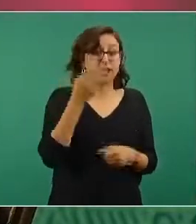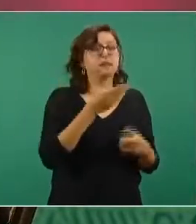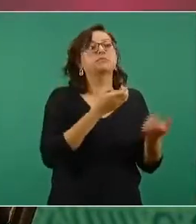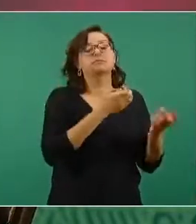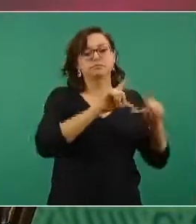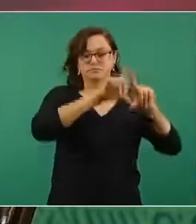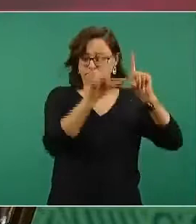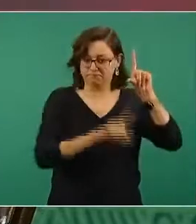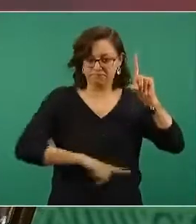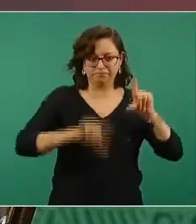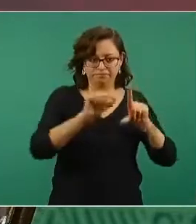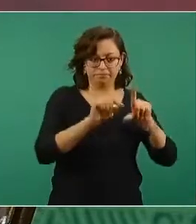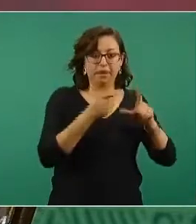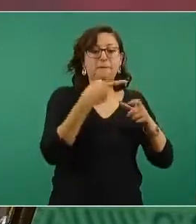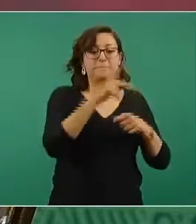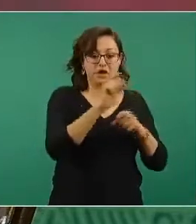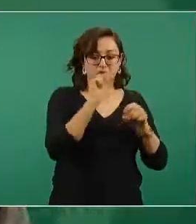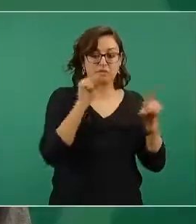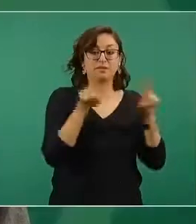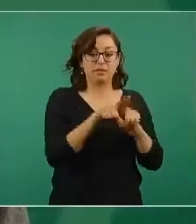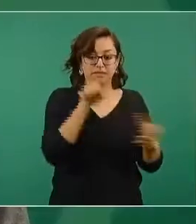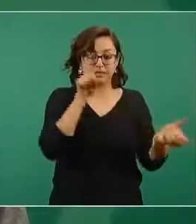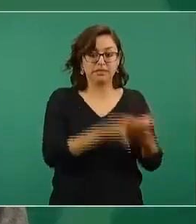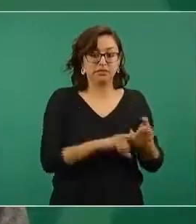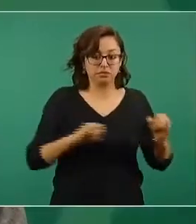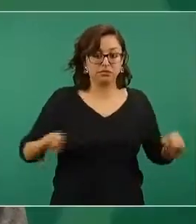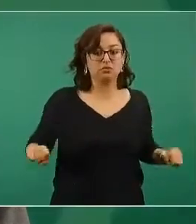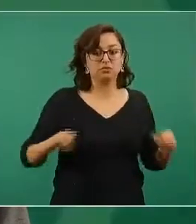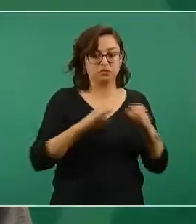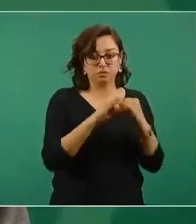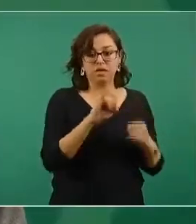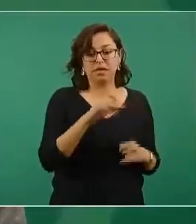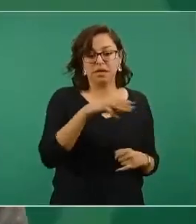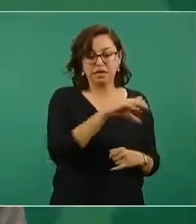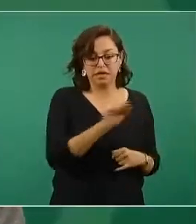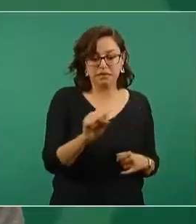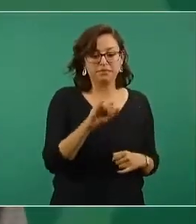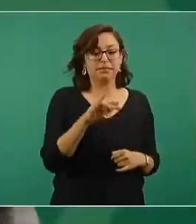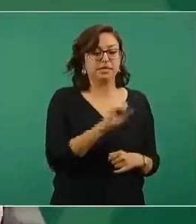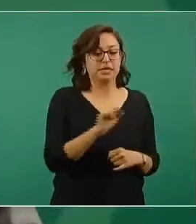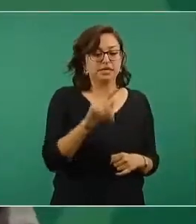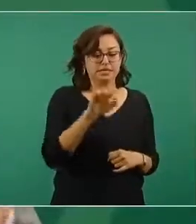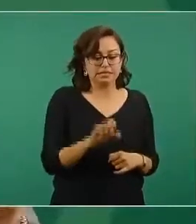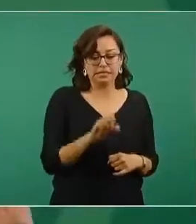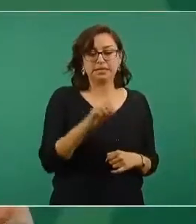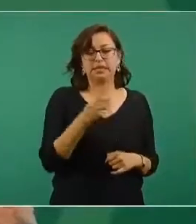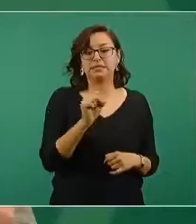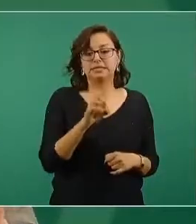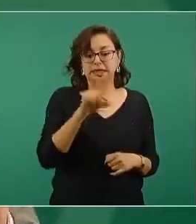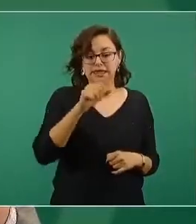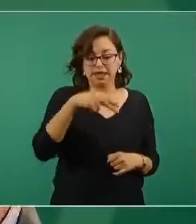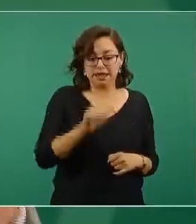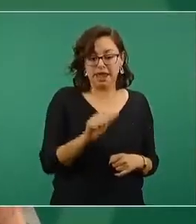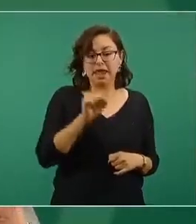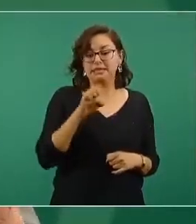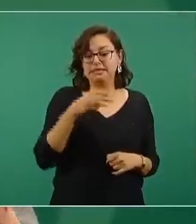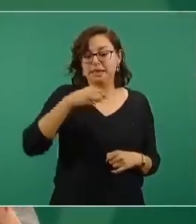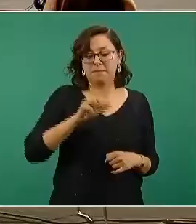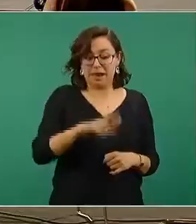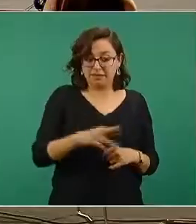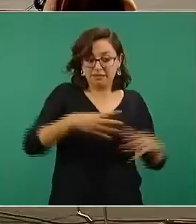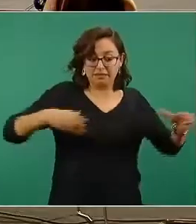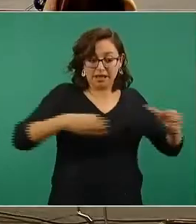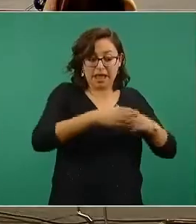también representadas ahí las instituciones federales, IMSS, ISSSTE, Pemex, SEDENA, CEMAR, como técnicos, como que los que han